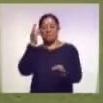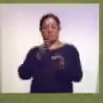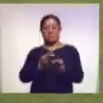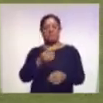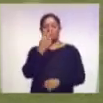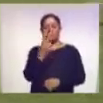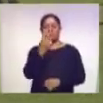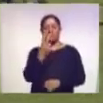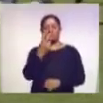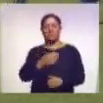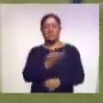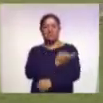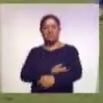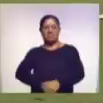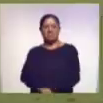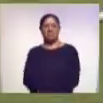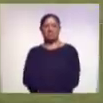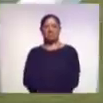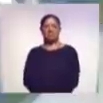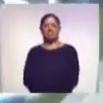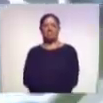2 de la tarde.